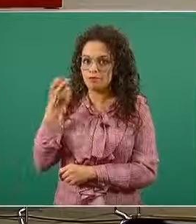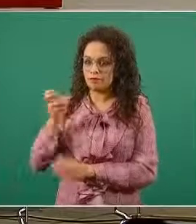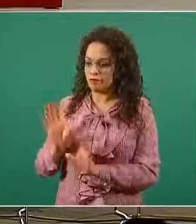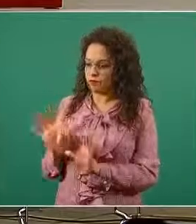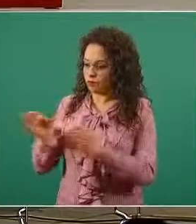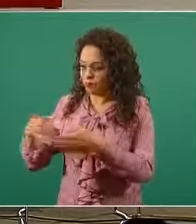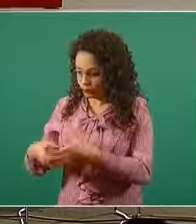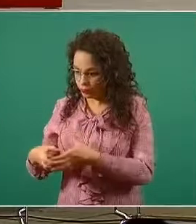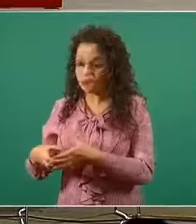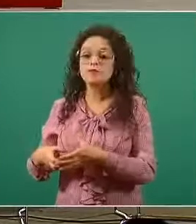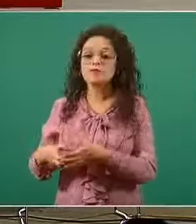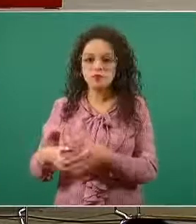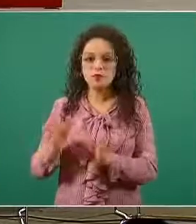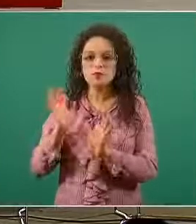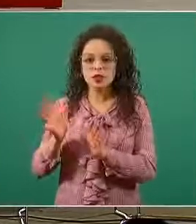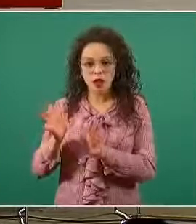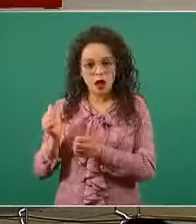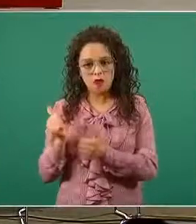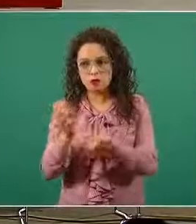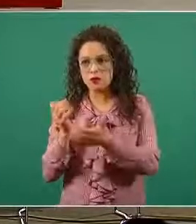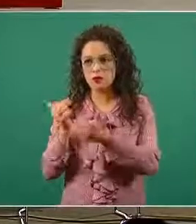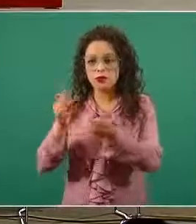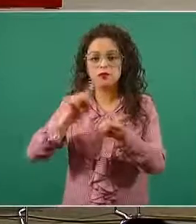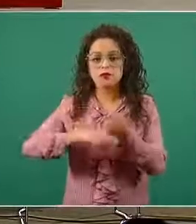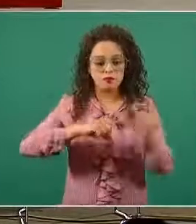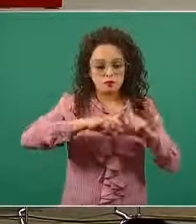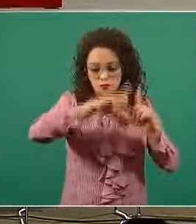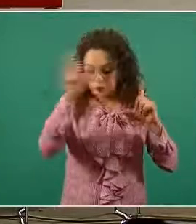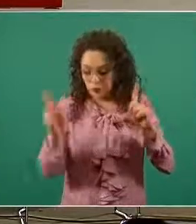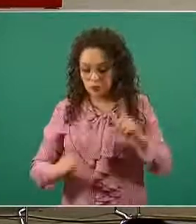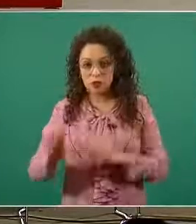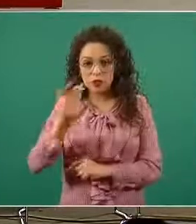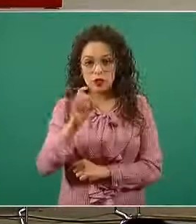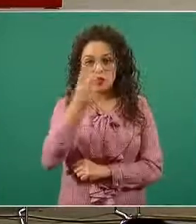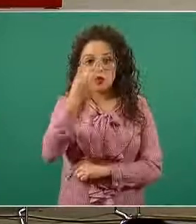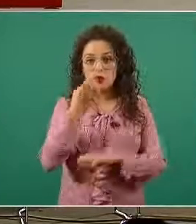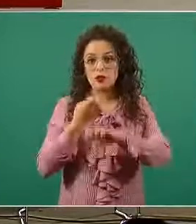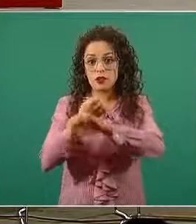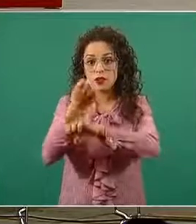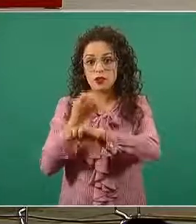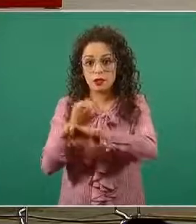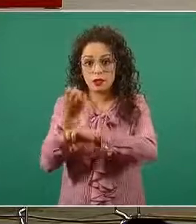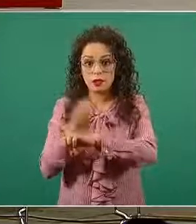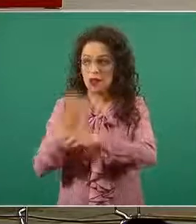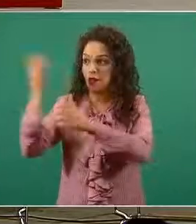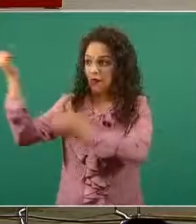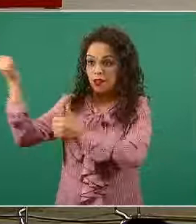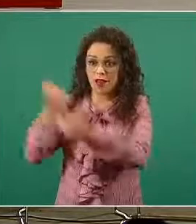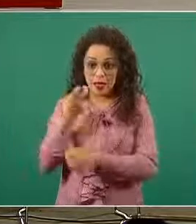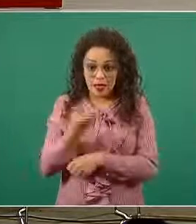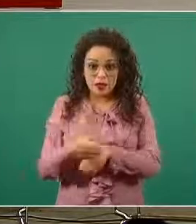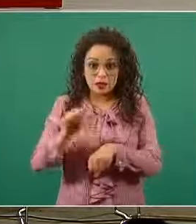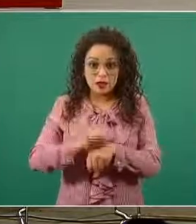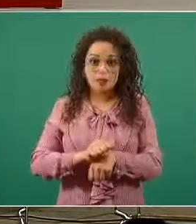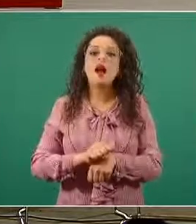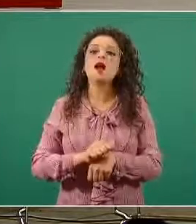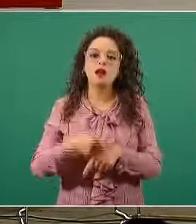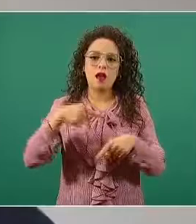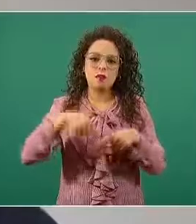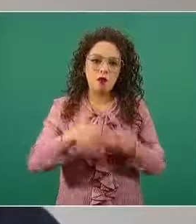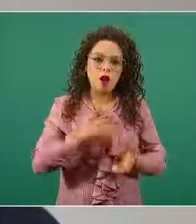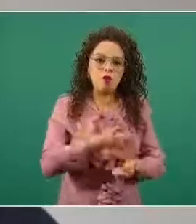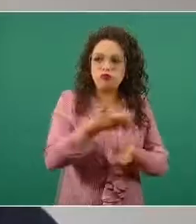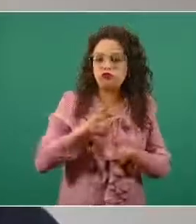las 32 entidades federativas a su arribo durante esta semana, obviamente los primeros días